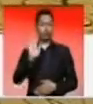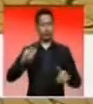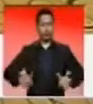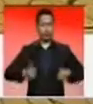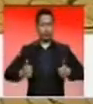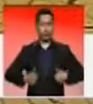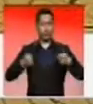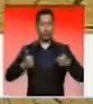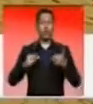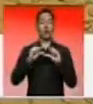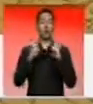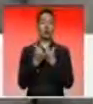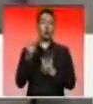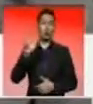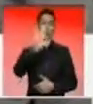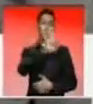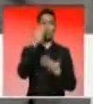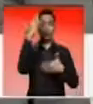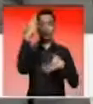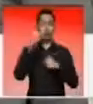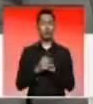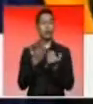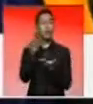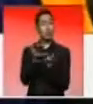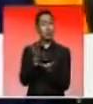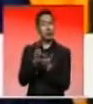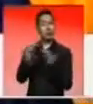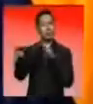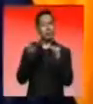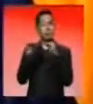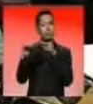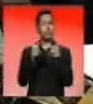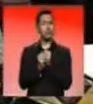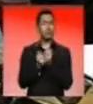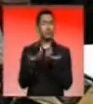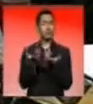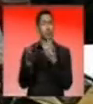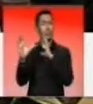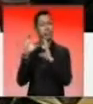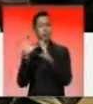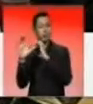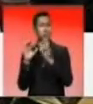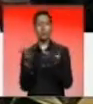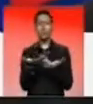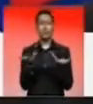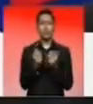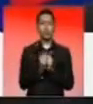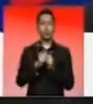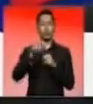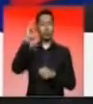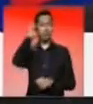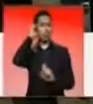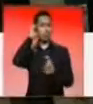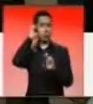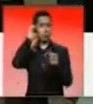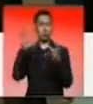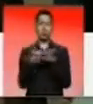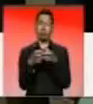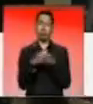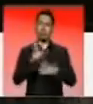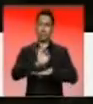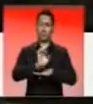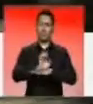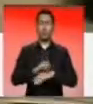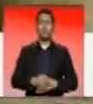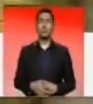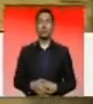País socializó sus propuestas de campaña durante una conferencia de prensa en las instalaciones de la Asociación Ecuatoriana de